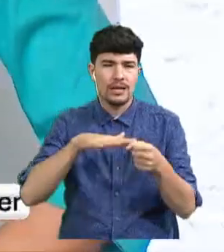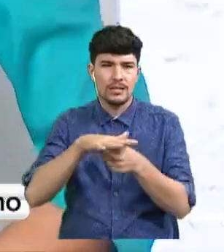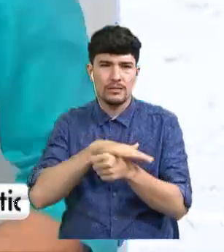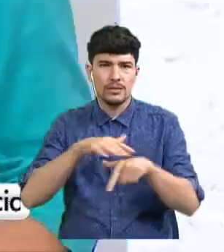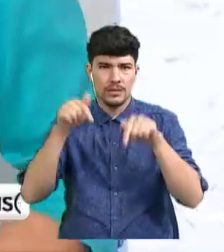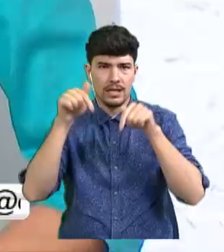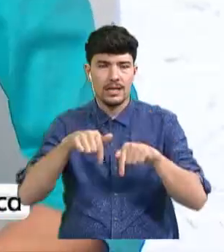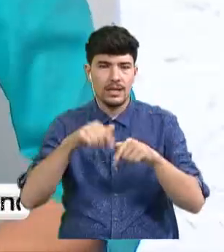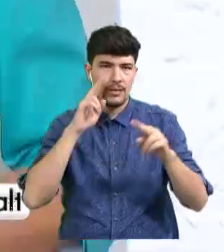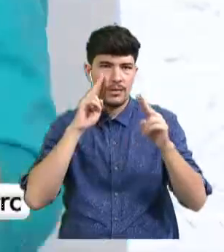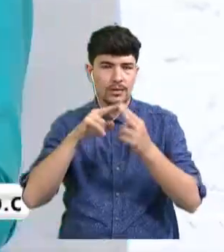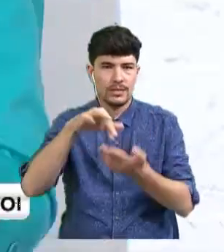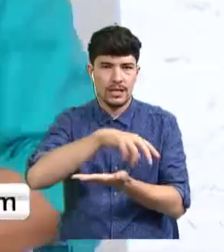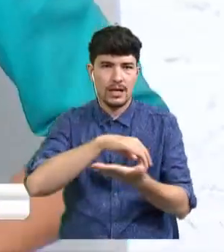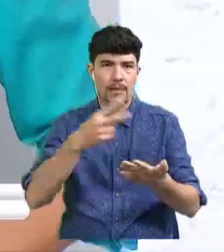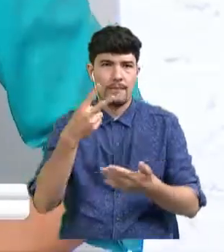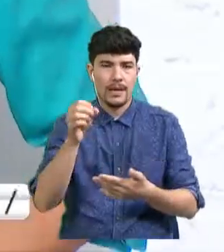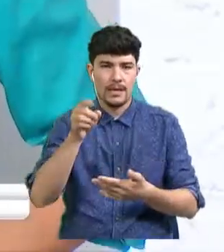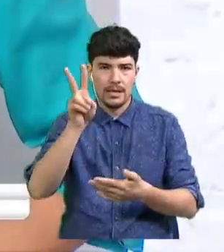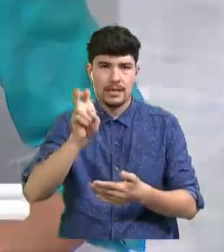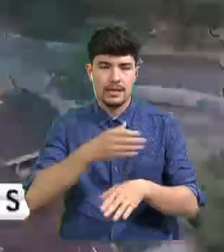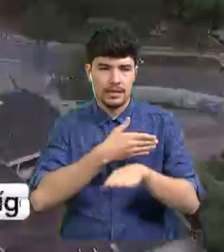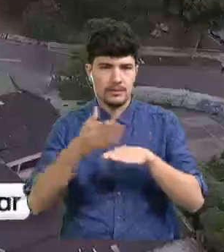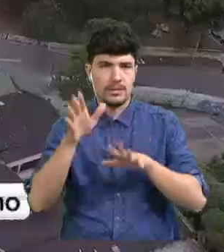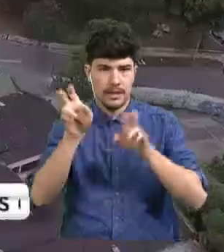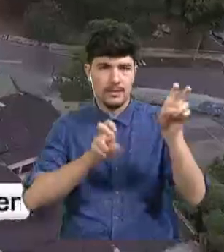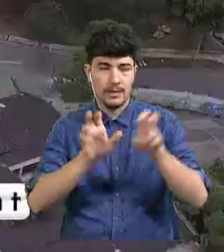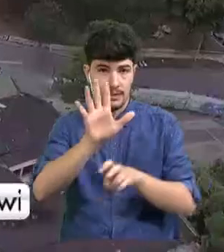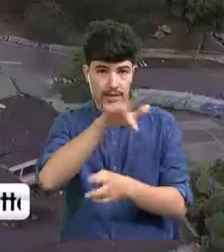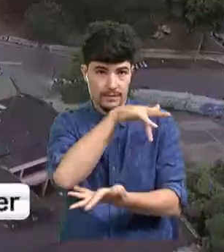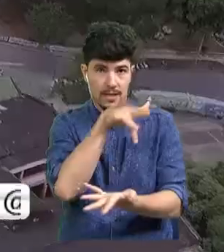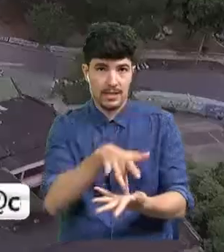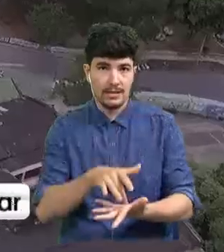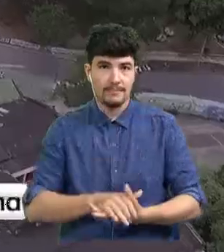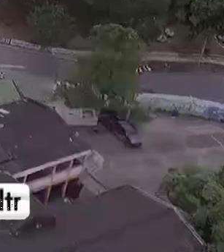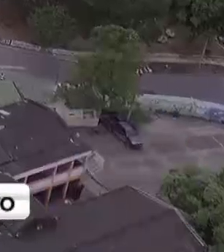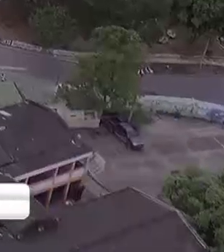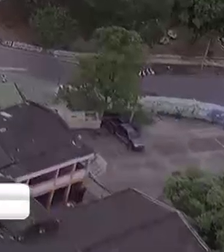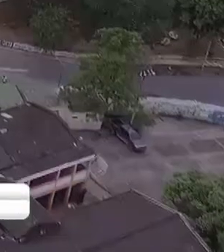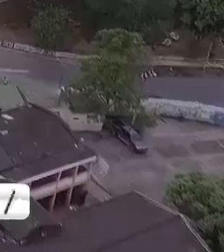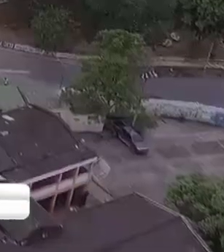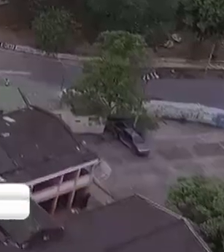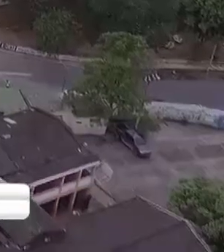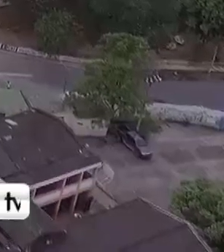de Expedición Santander 2017 después de esta pausa. Ya volvemos.